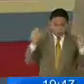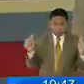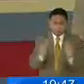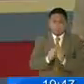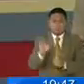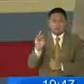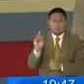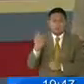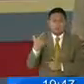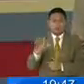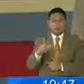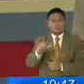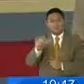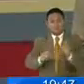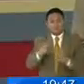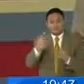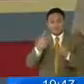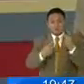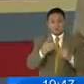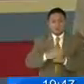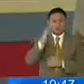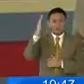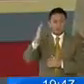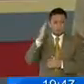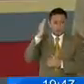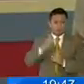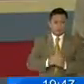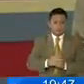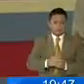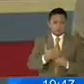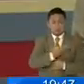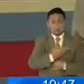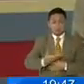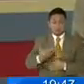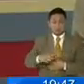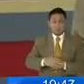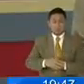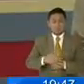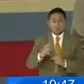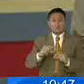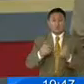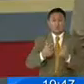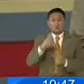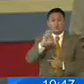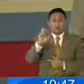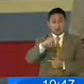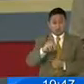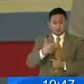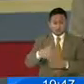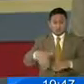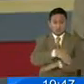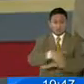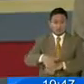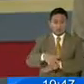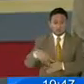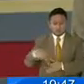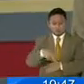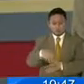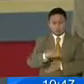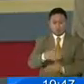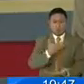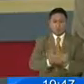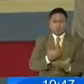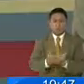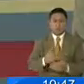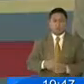su esposa y coidiarios visitaron la ciudad de Tulcán. El presidenciable por el partido Creo recorrió las principales calles y presentó sus propuestas